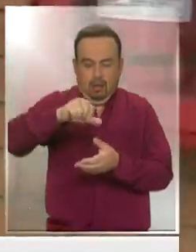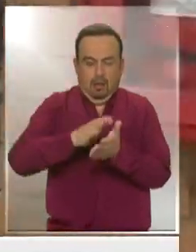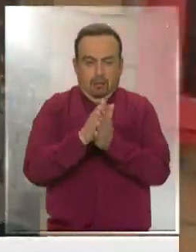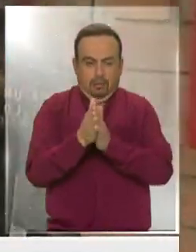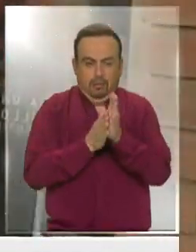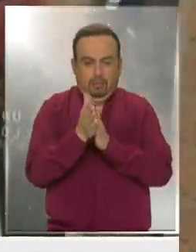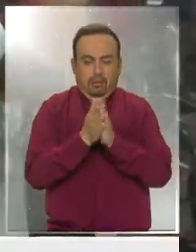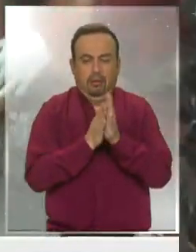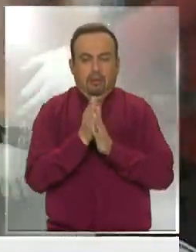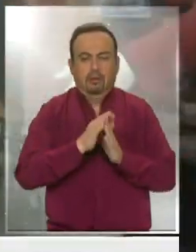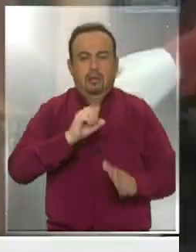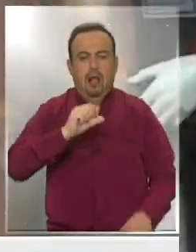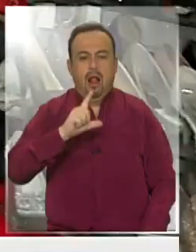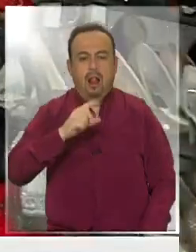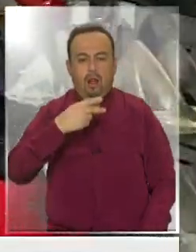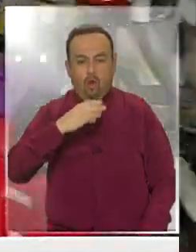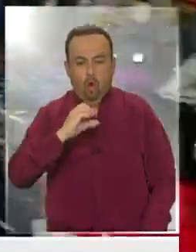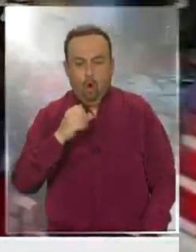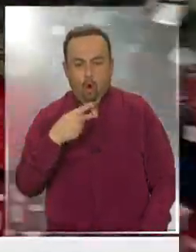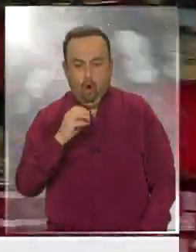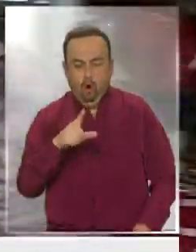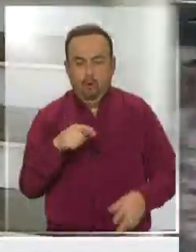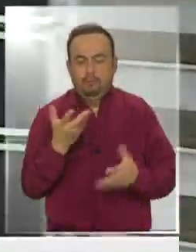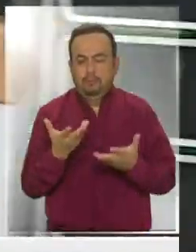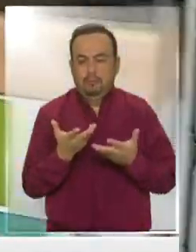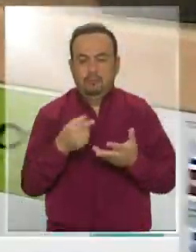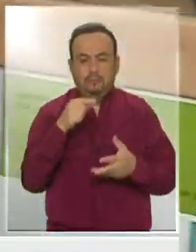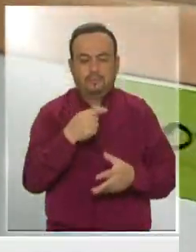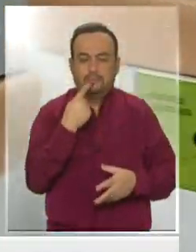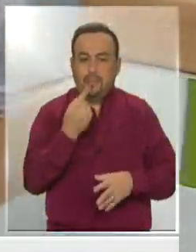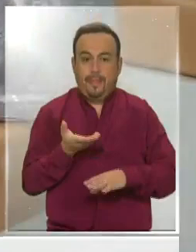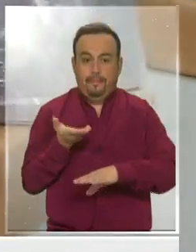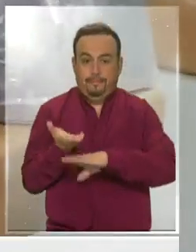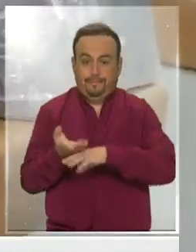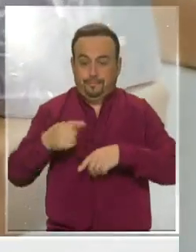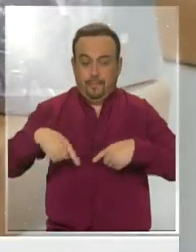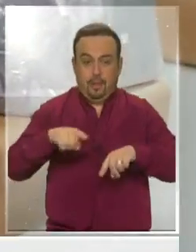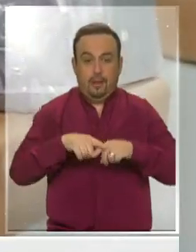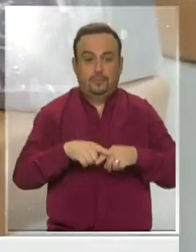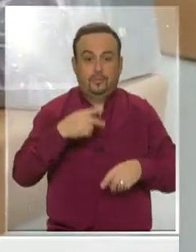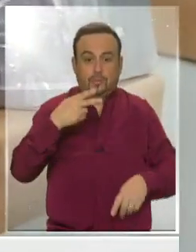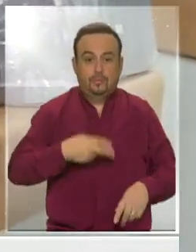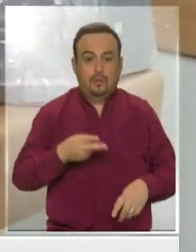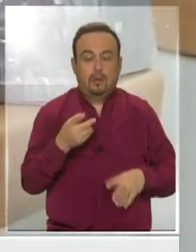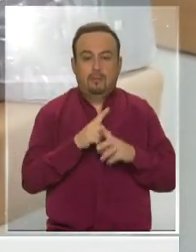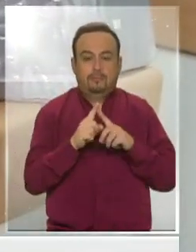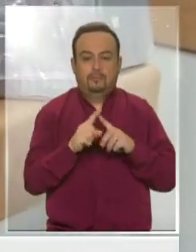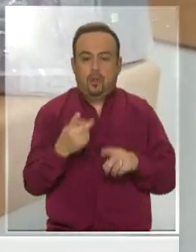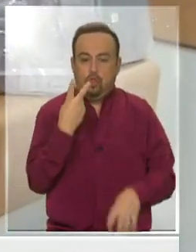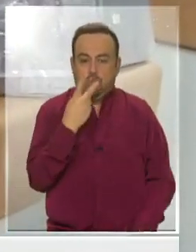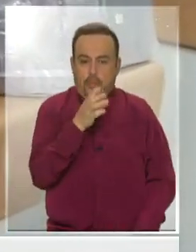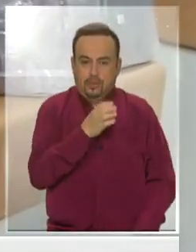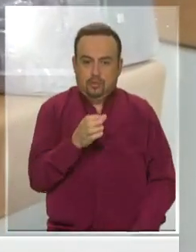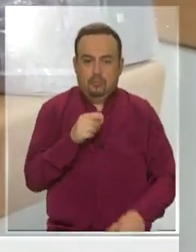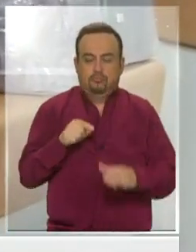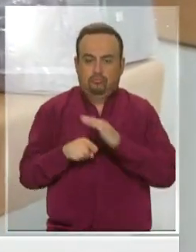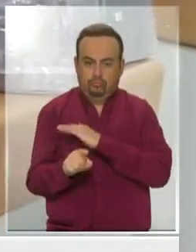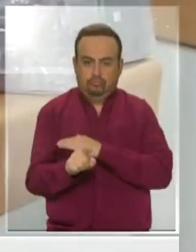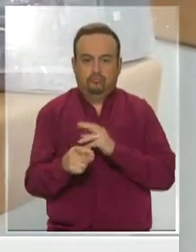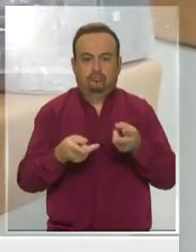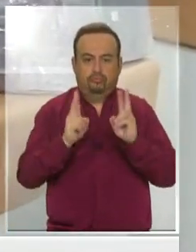de alcohol gel también, y pidiéndole a los locatarios entonces que no permitan más de dos personas